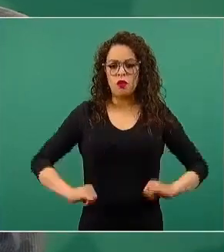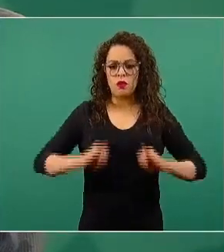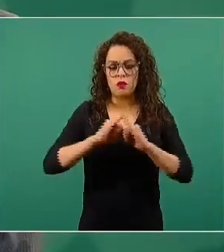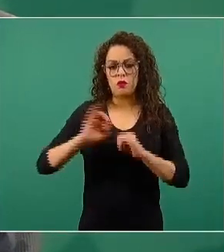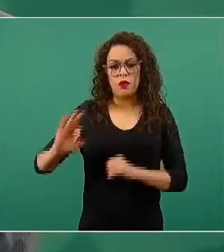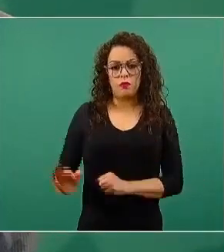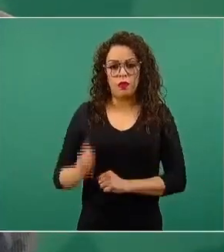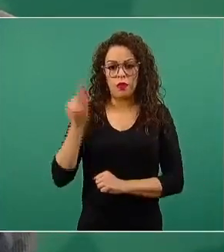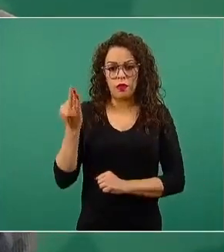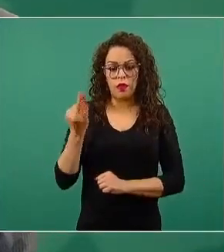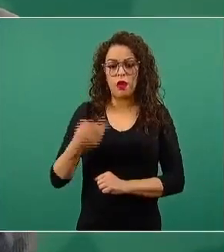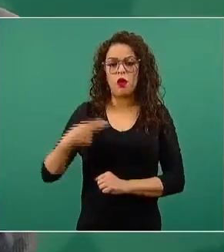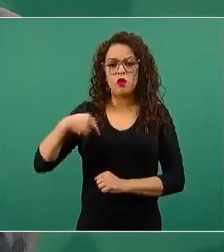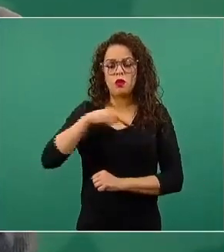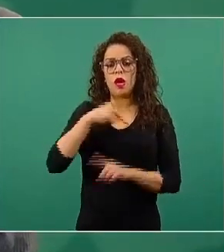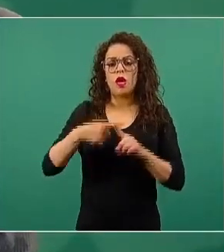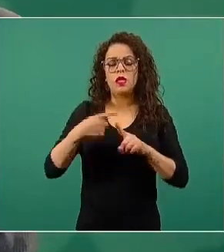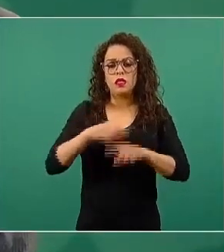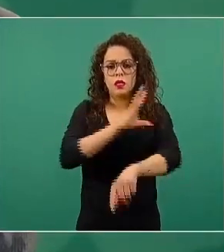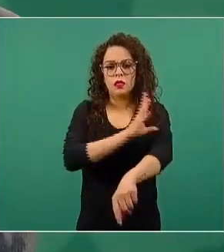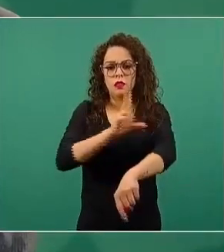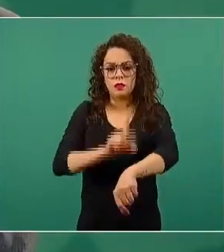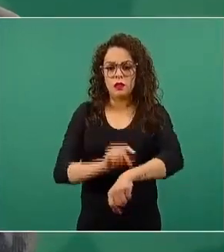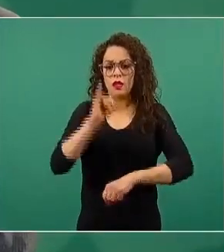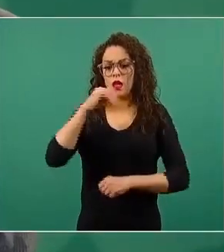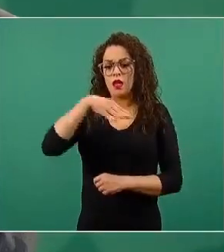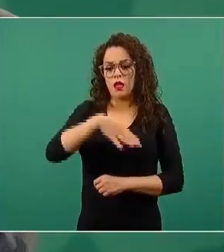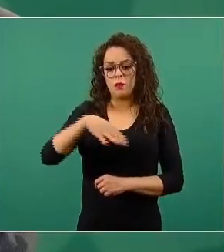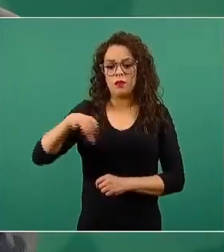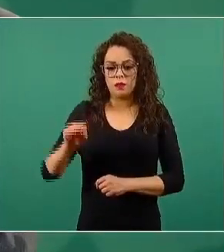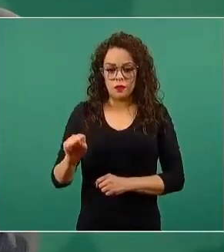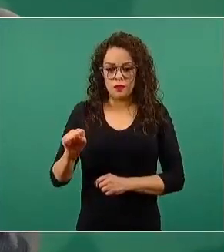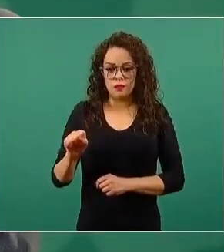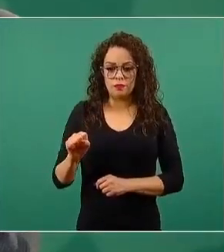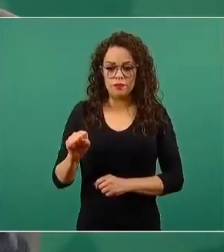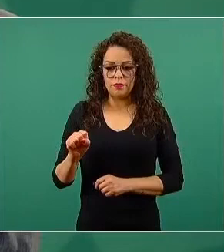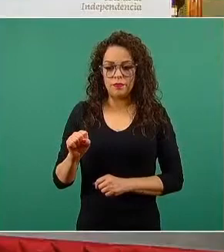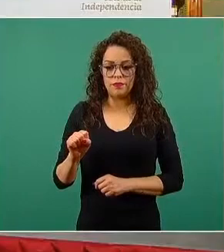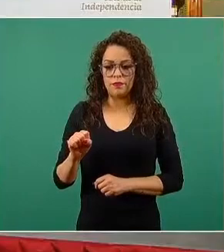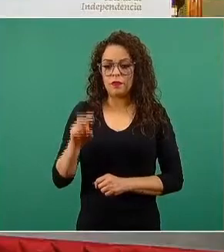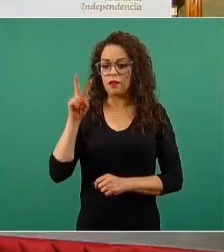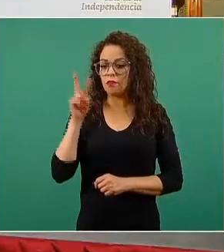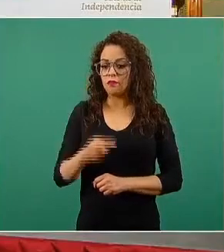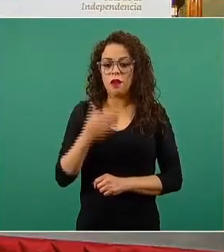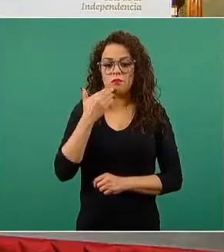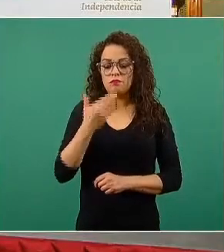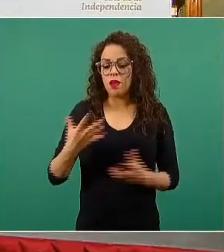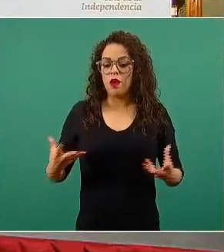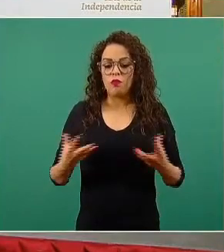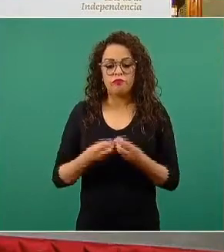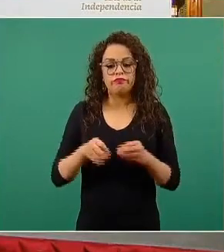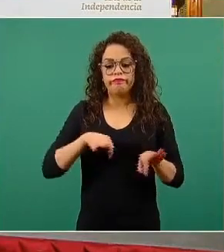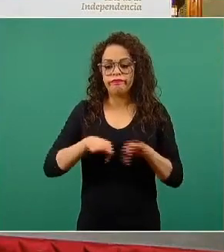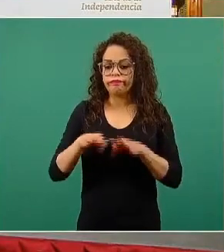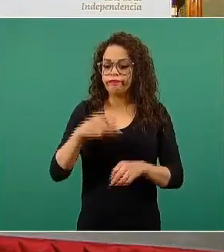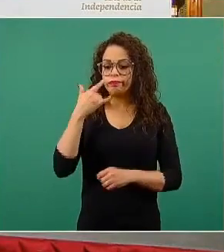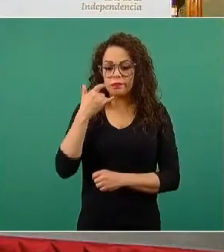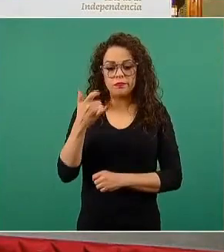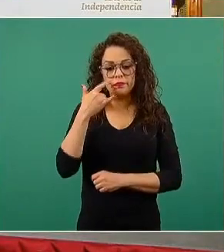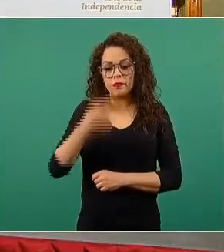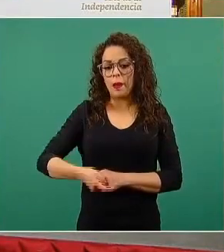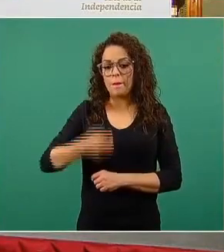nosotros nos coordina el Instituto Mexicano del Seguro Social, pero tenemos una extraordinaria labor. En la primera semana de